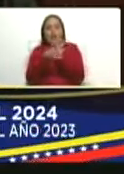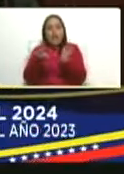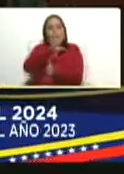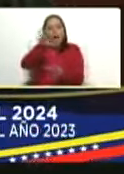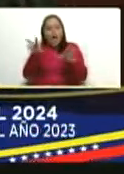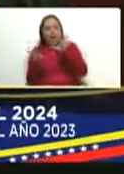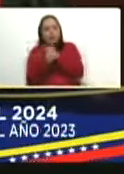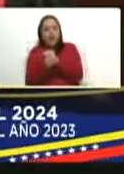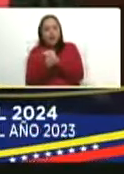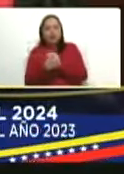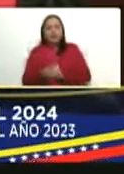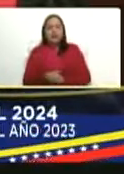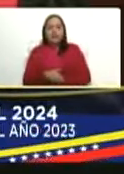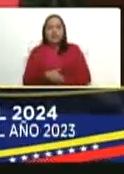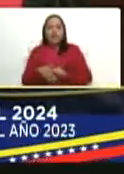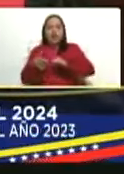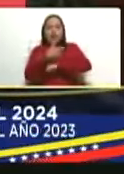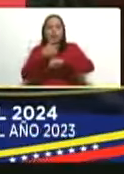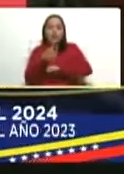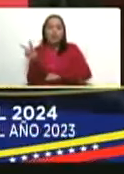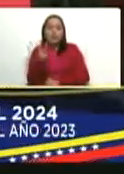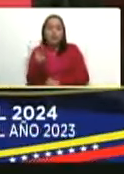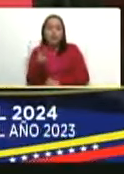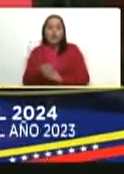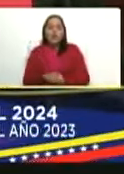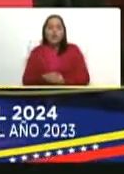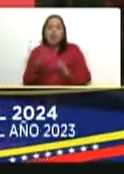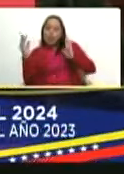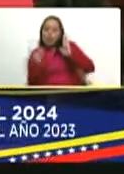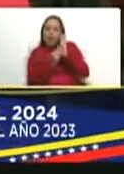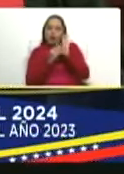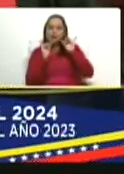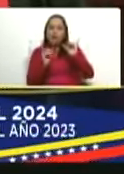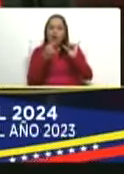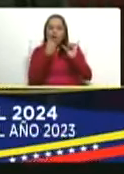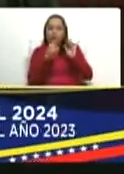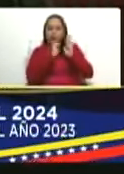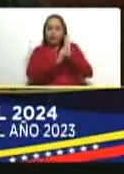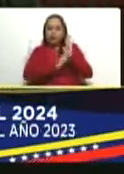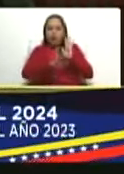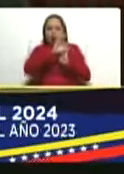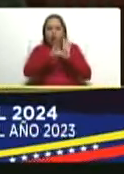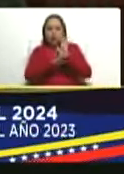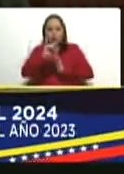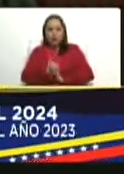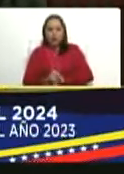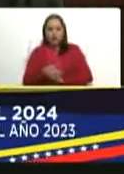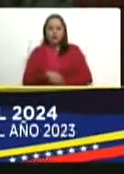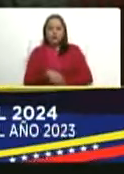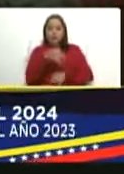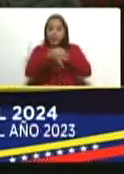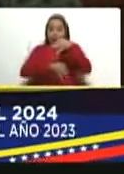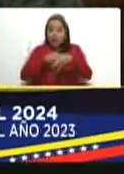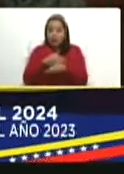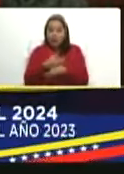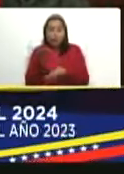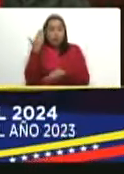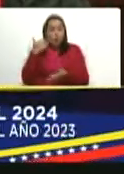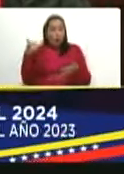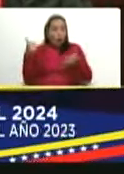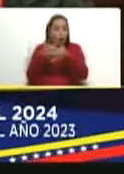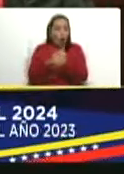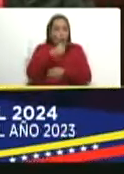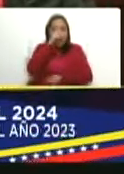Estado a los dictámenes de la nueva Constitución. Quiero destacar que el golpe de Estado del